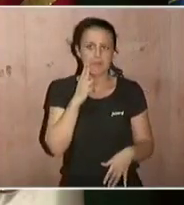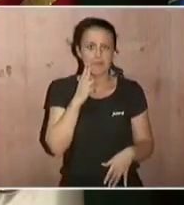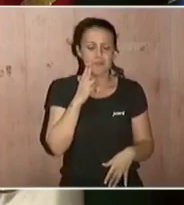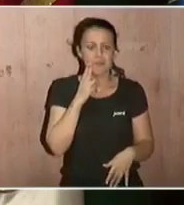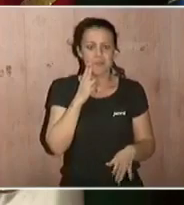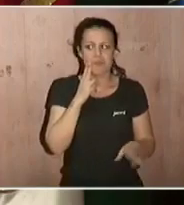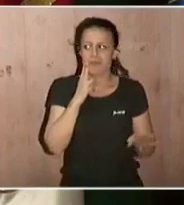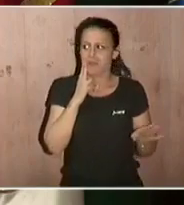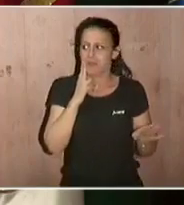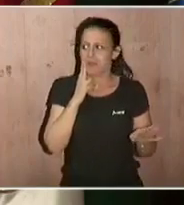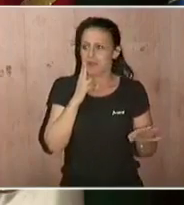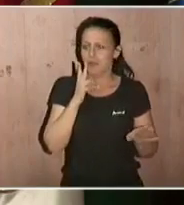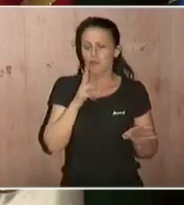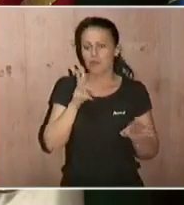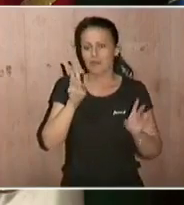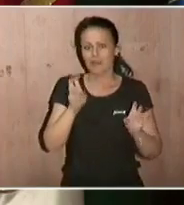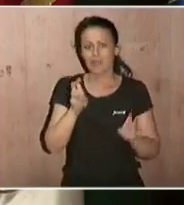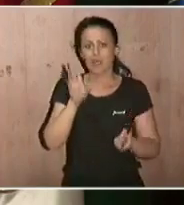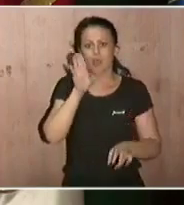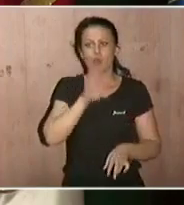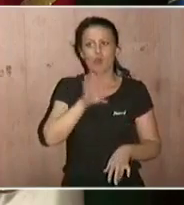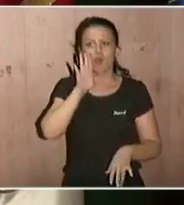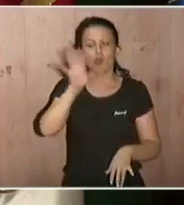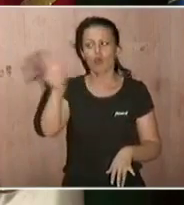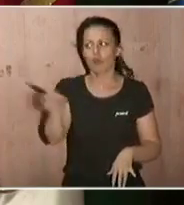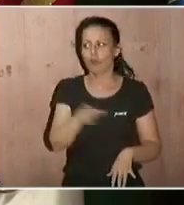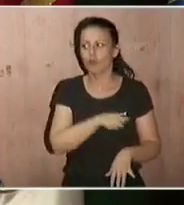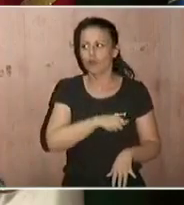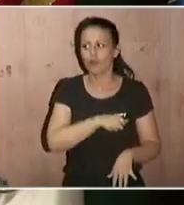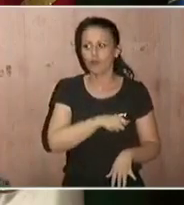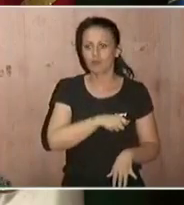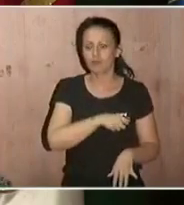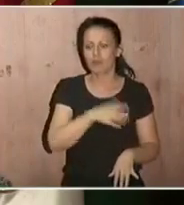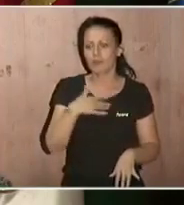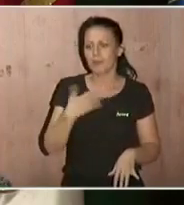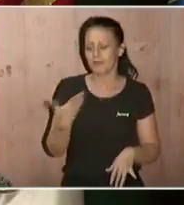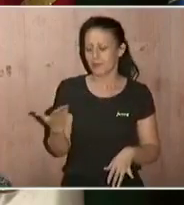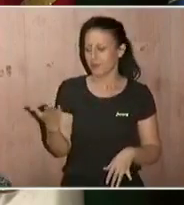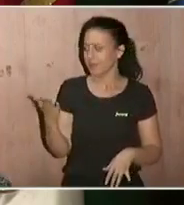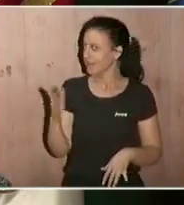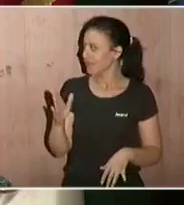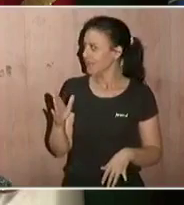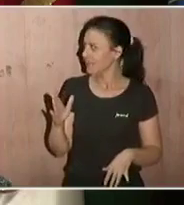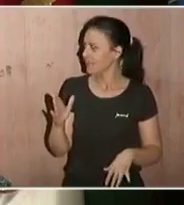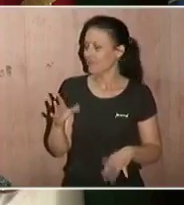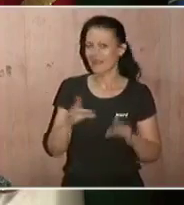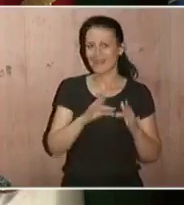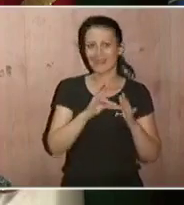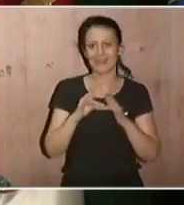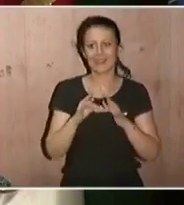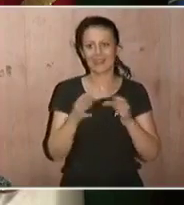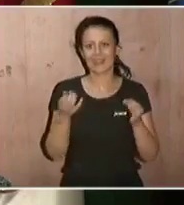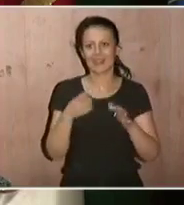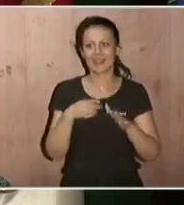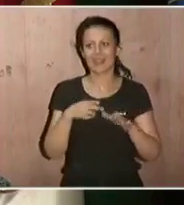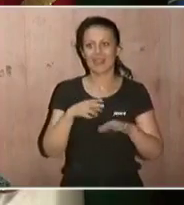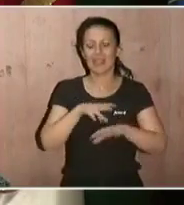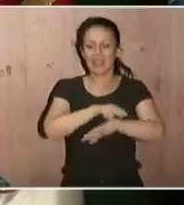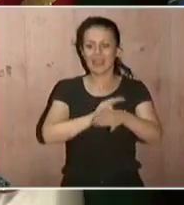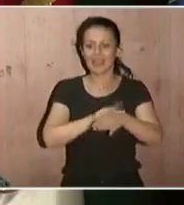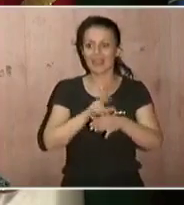las corrupciones, porque me ofrecieron entrar a liderar la gerencia de una